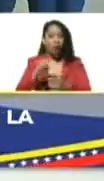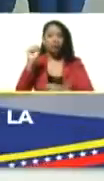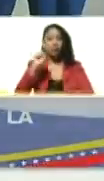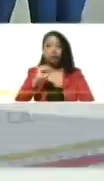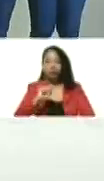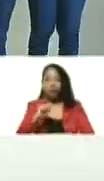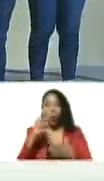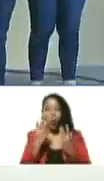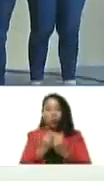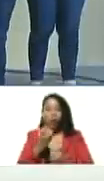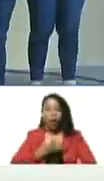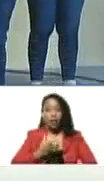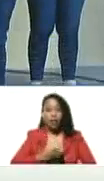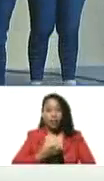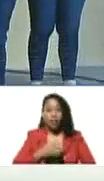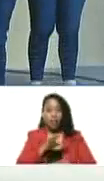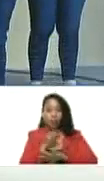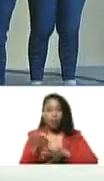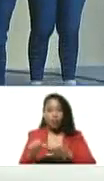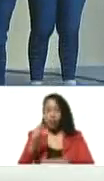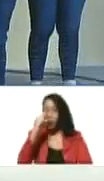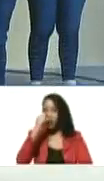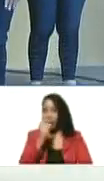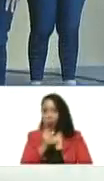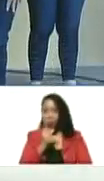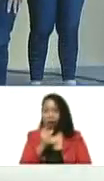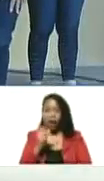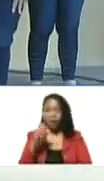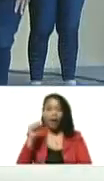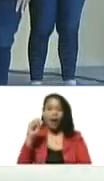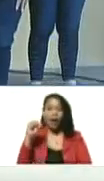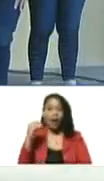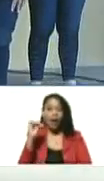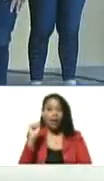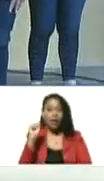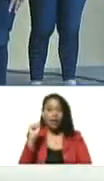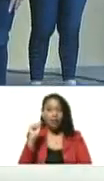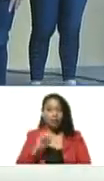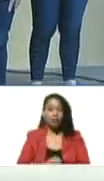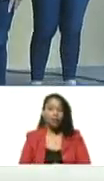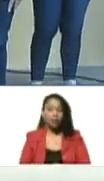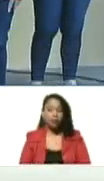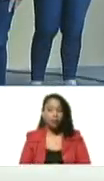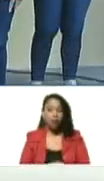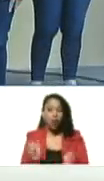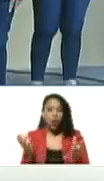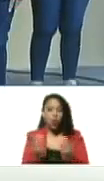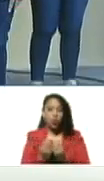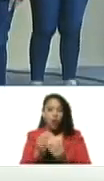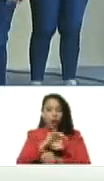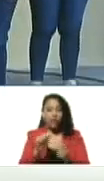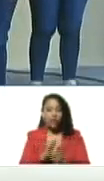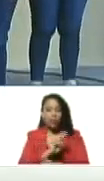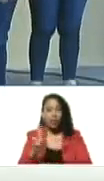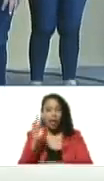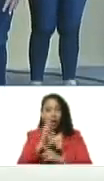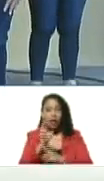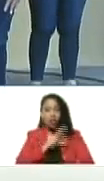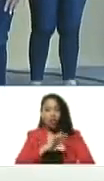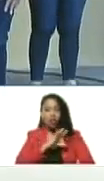precisamente con la alcaldesa del municipio de Zamora, Anaís Palacios, con el viceministro de Redes